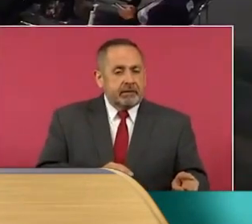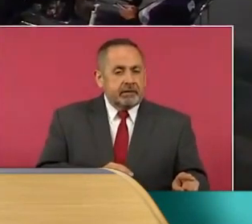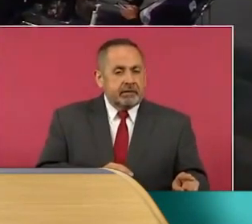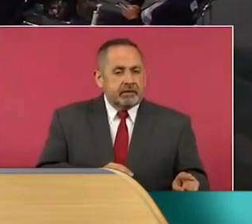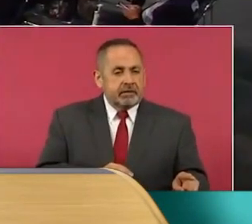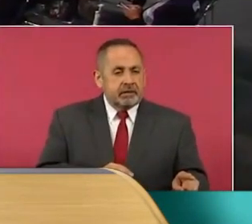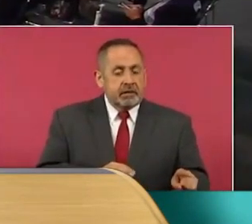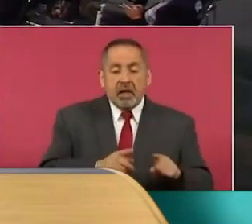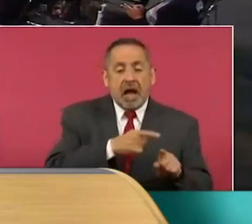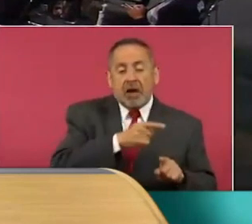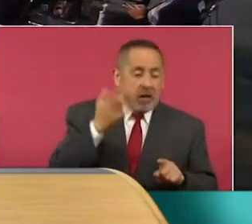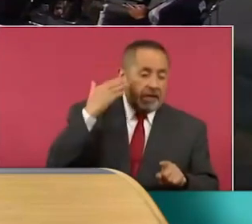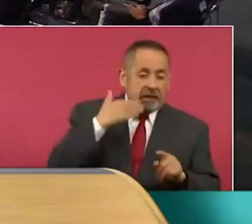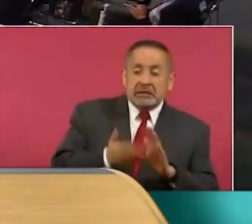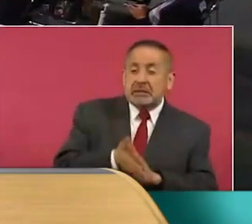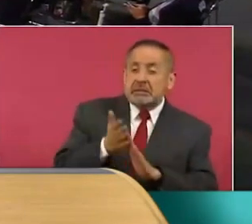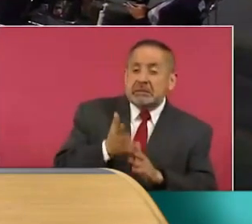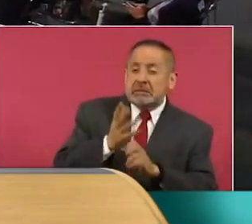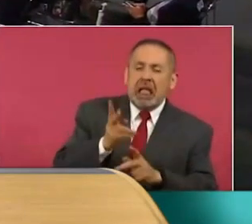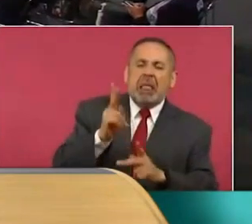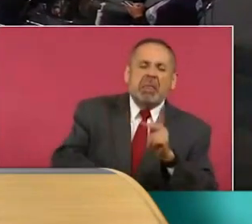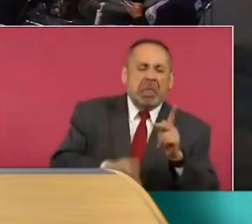no las terminaban a tiempo,